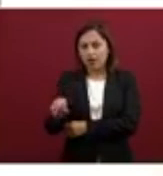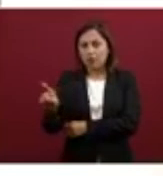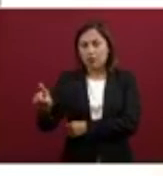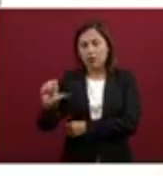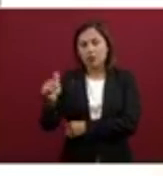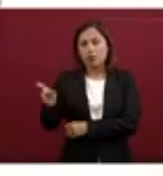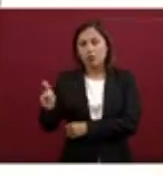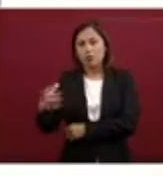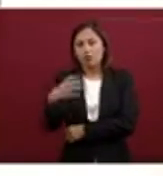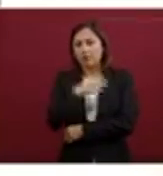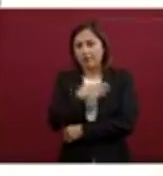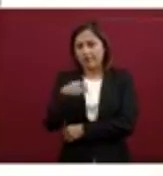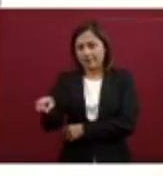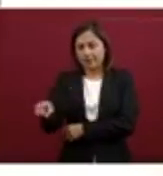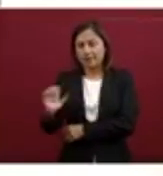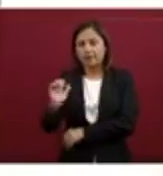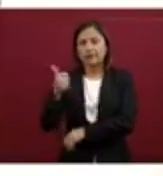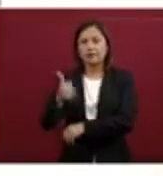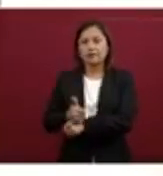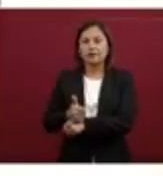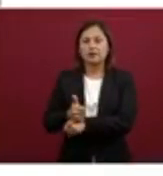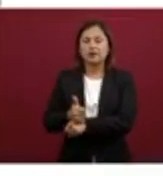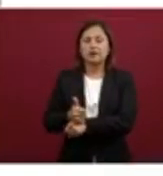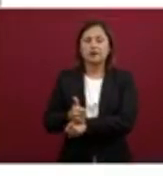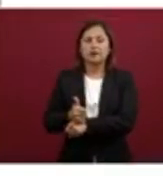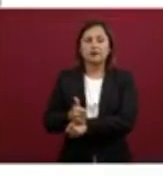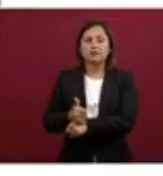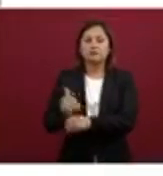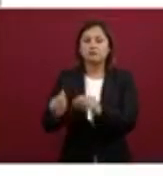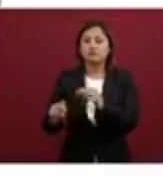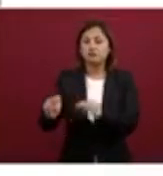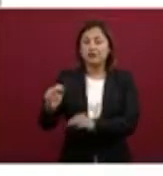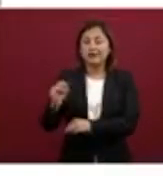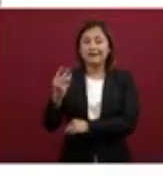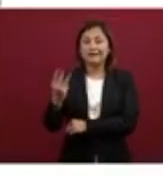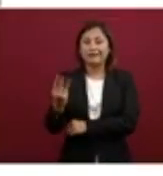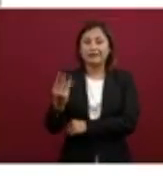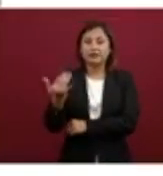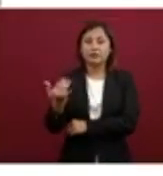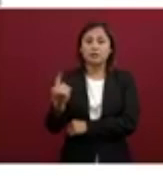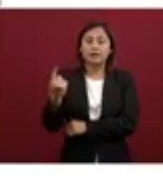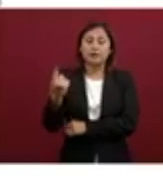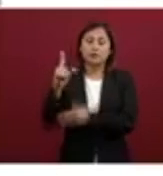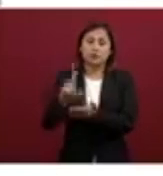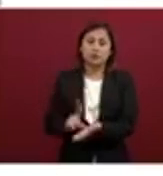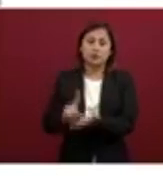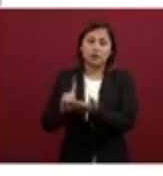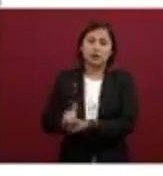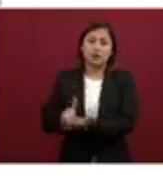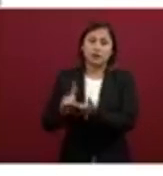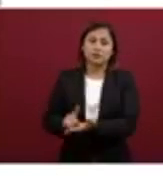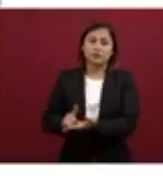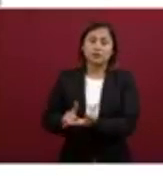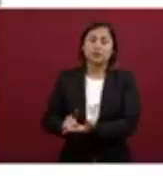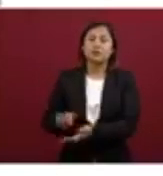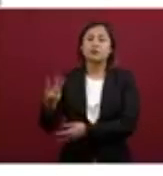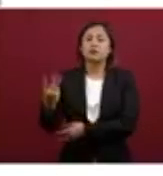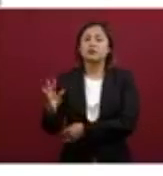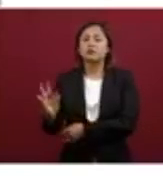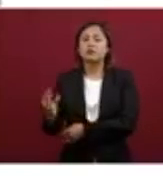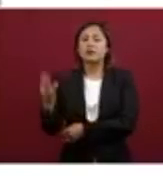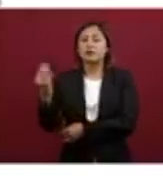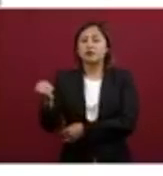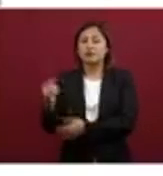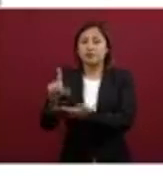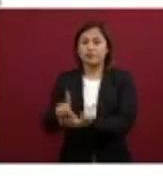capital, con márgenes de 3.51 por litro y 3.49 por litro, precio al